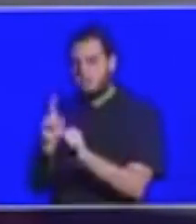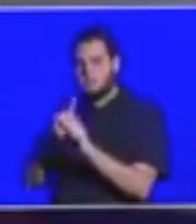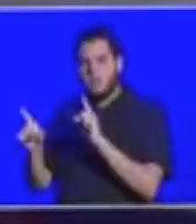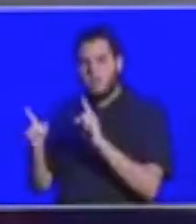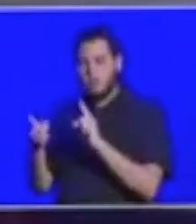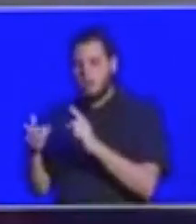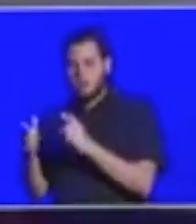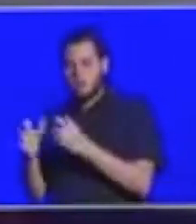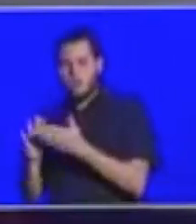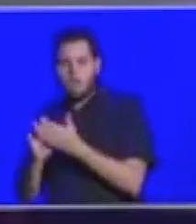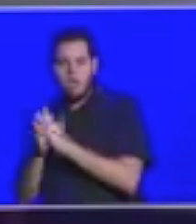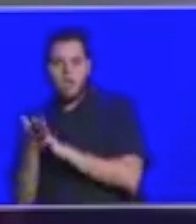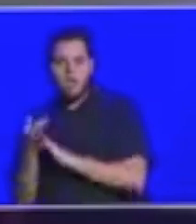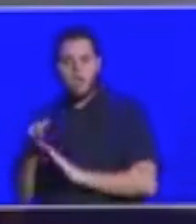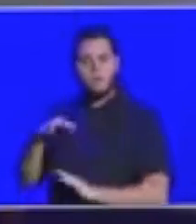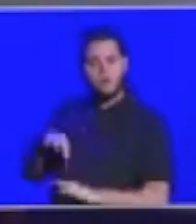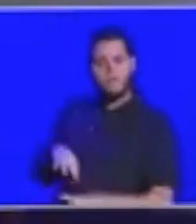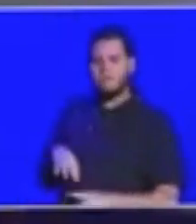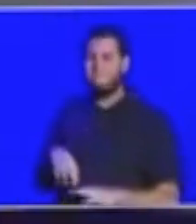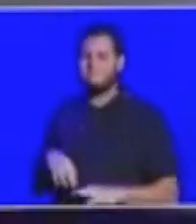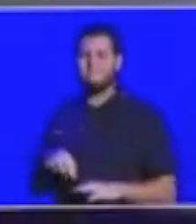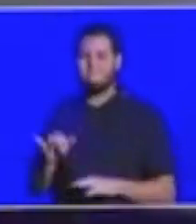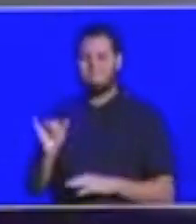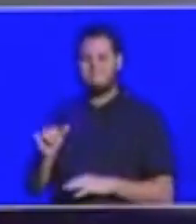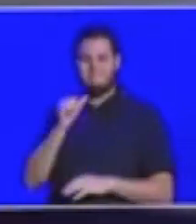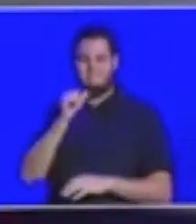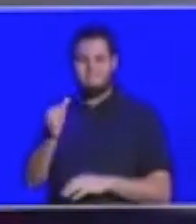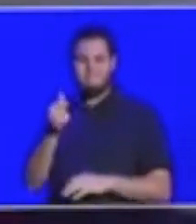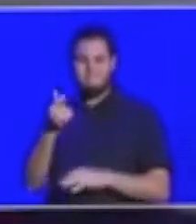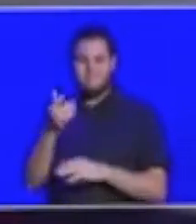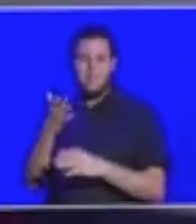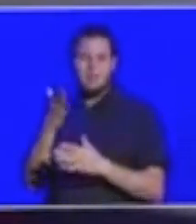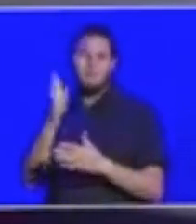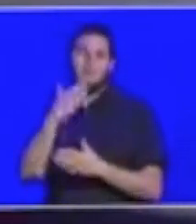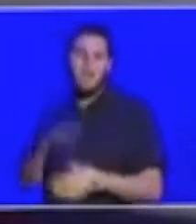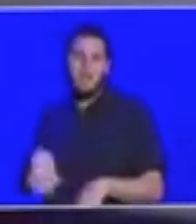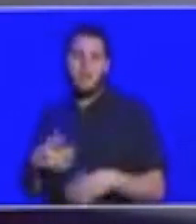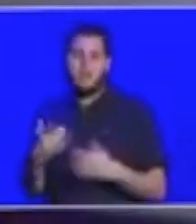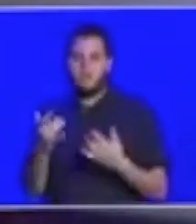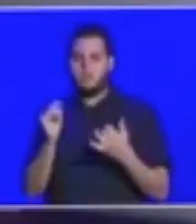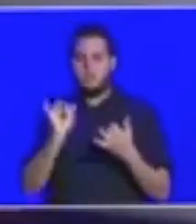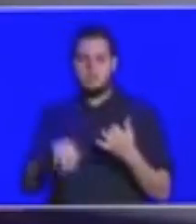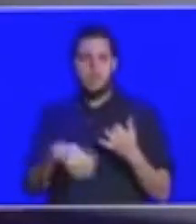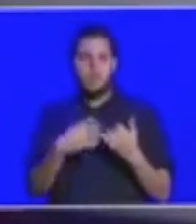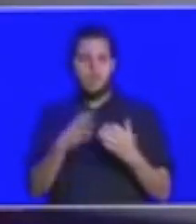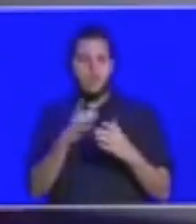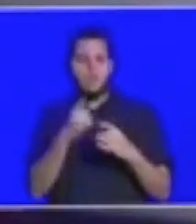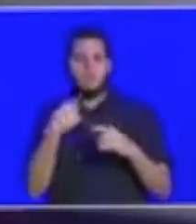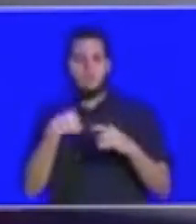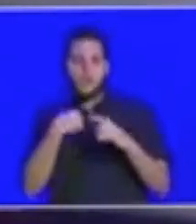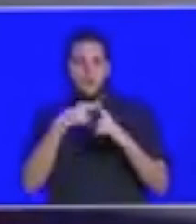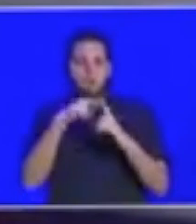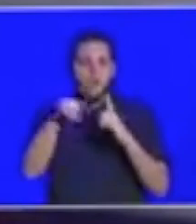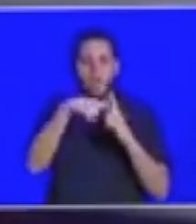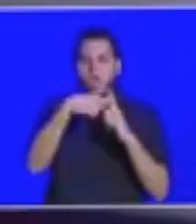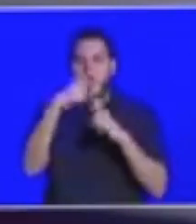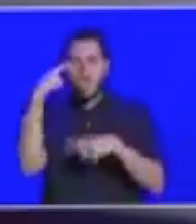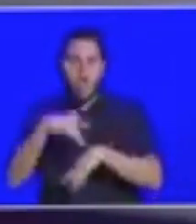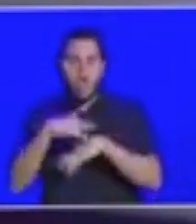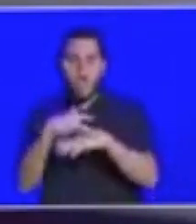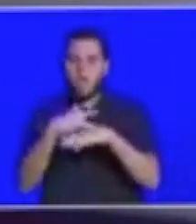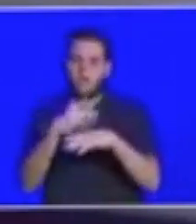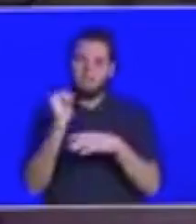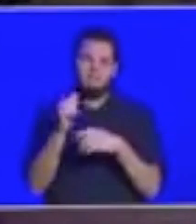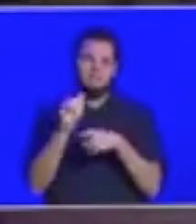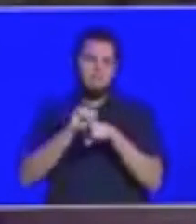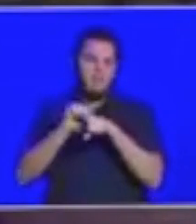nuestro favor. Y la verdad, el caso es que ser optimista es una disciplina. Se practica todos los días. Yo no sé si yo todo el tiempo estoy en paz y